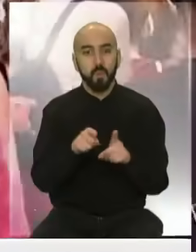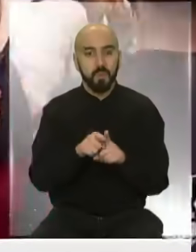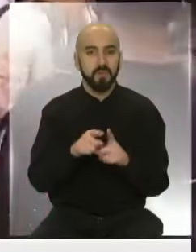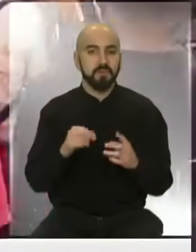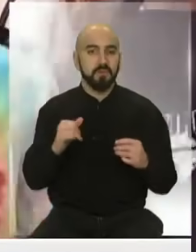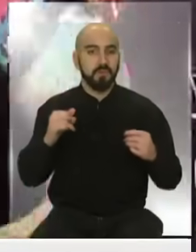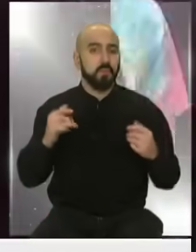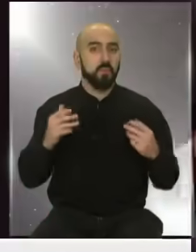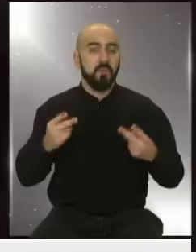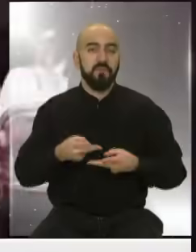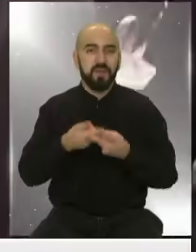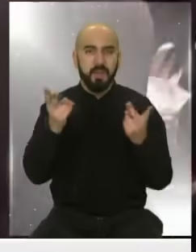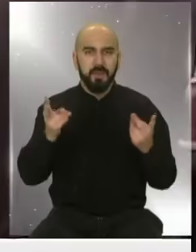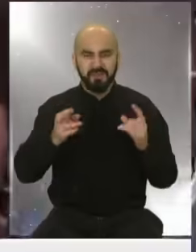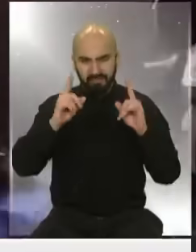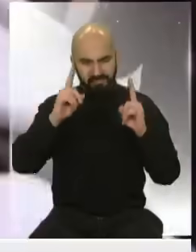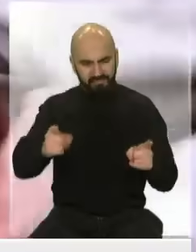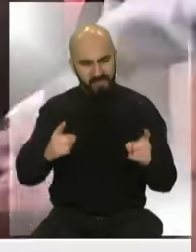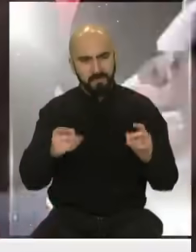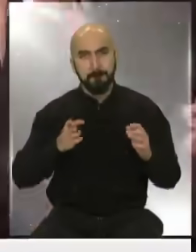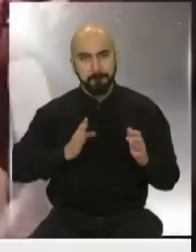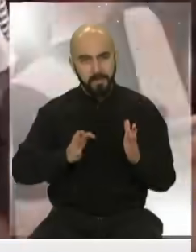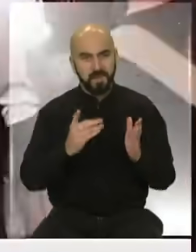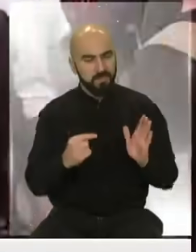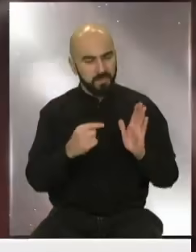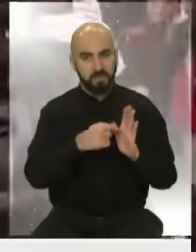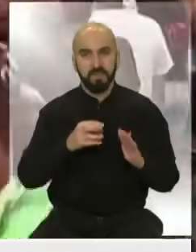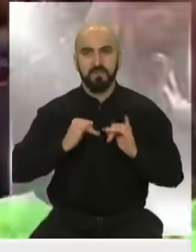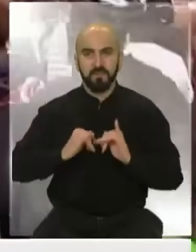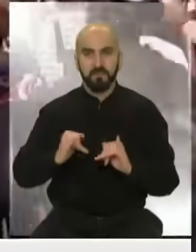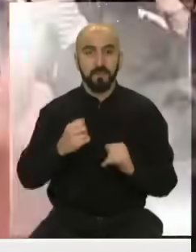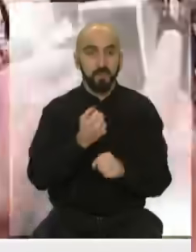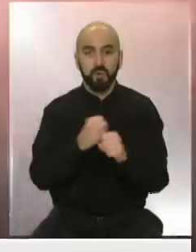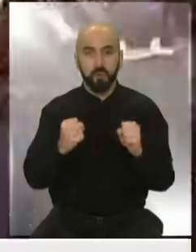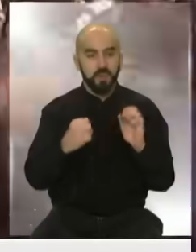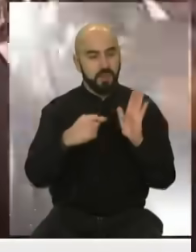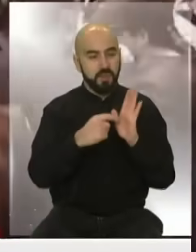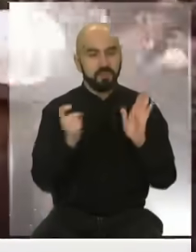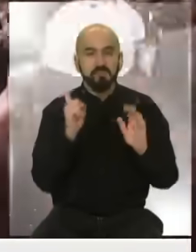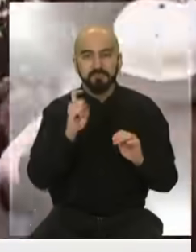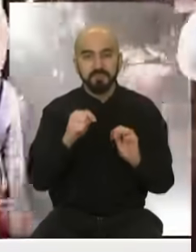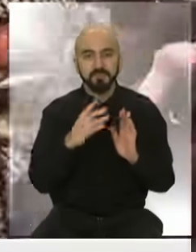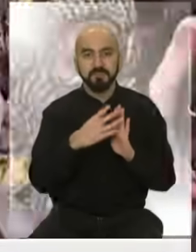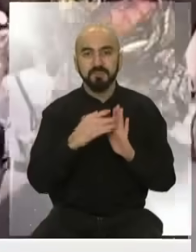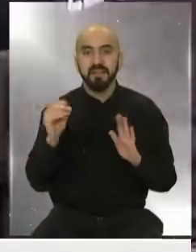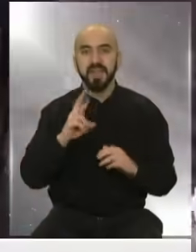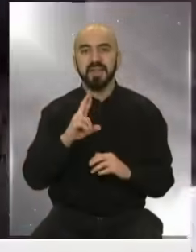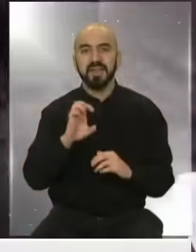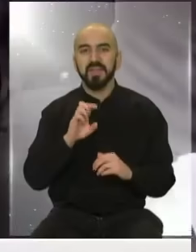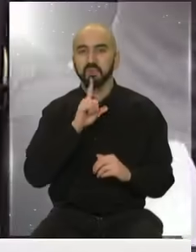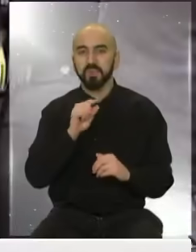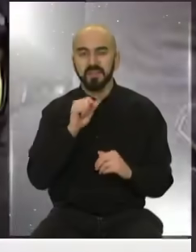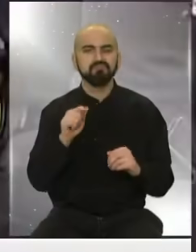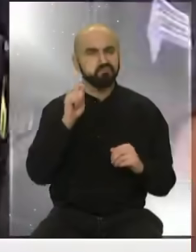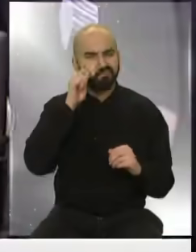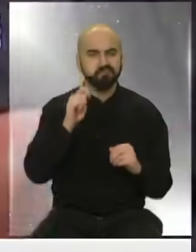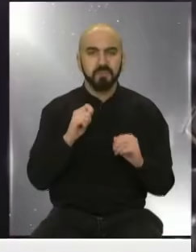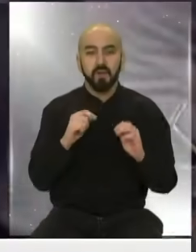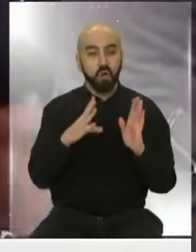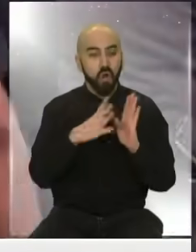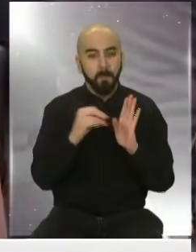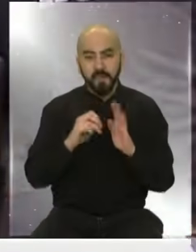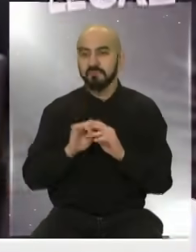que ese mensaje permanezca en la red, aunque no se puede retuitear, no se puede comentar, ¿no? Pero lo mantienen ahí con esa